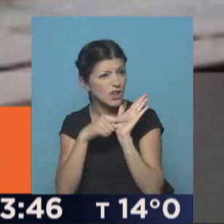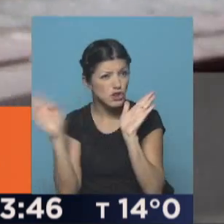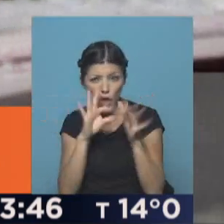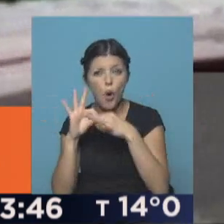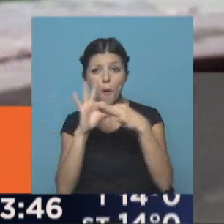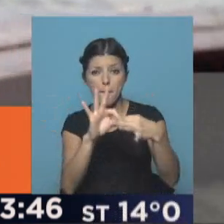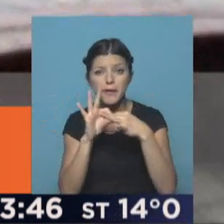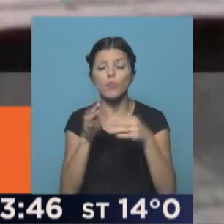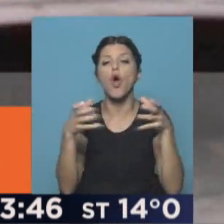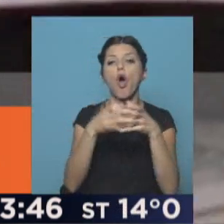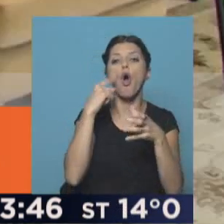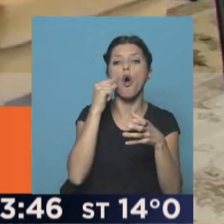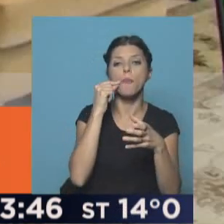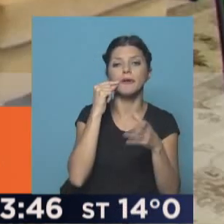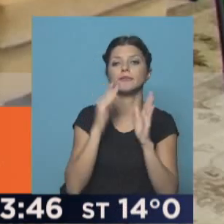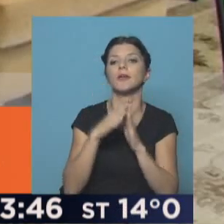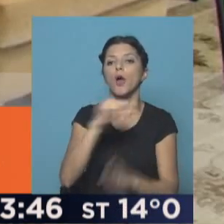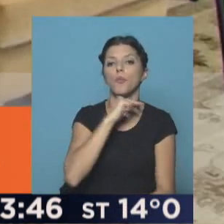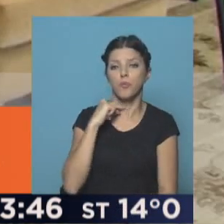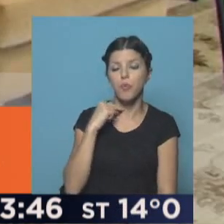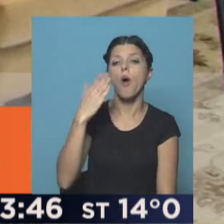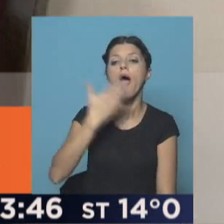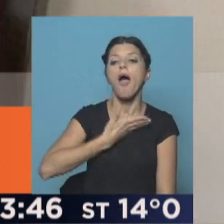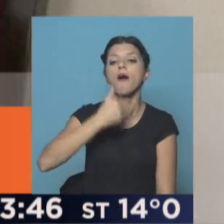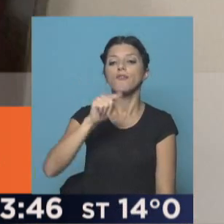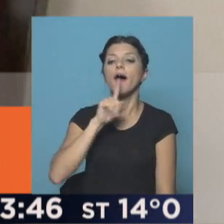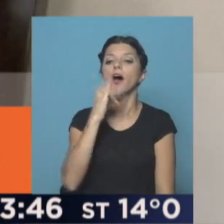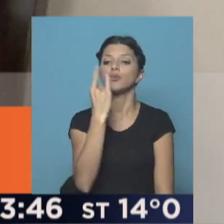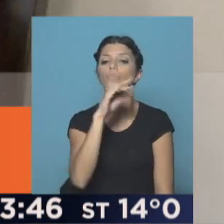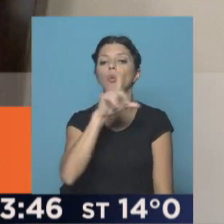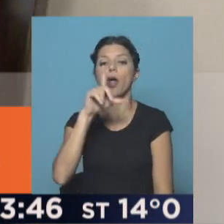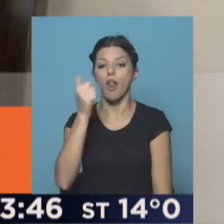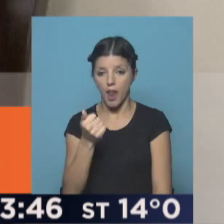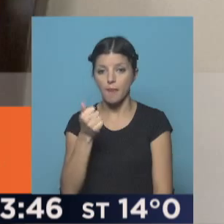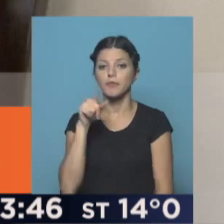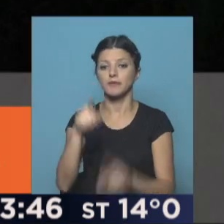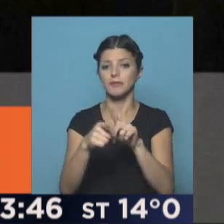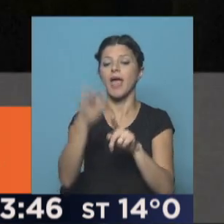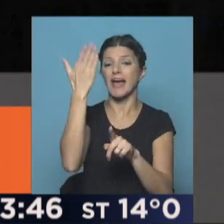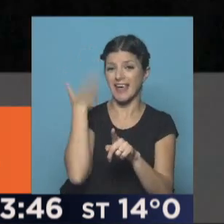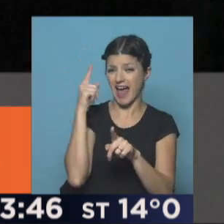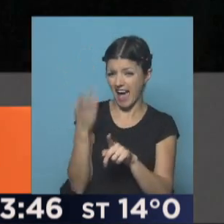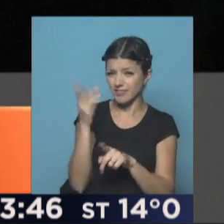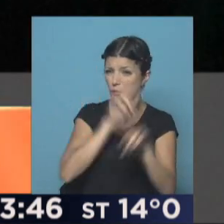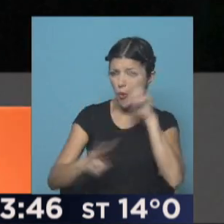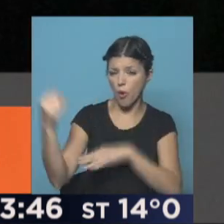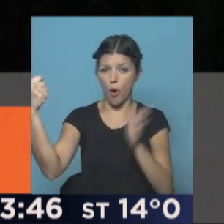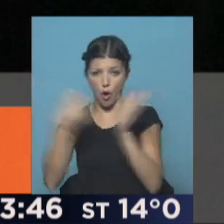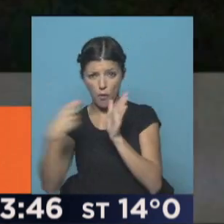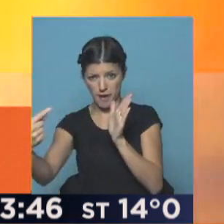movimiento del exiliado predicador Fethullah Gülen, al que considera el instigador del fallido golpe de Estado de julio